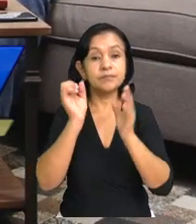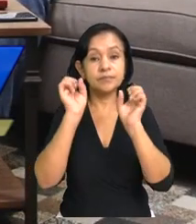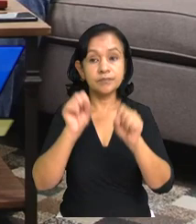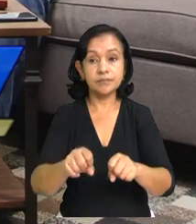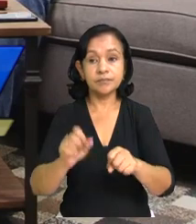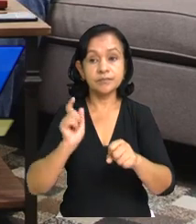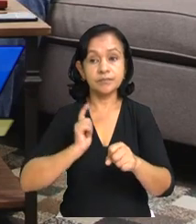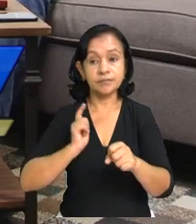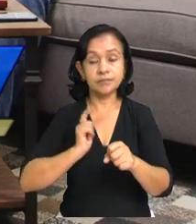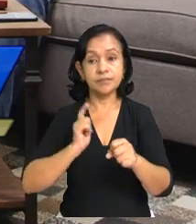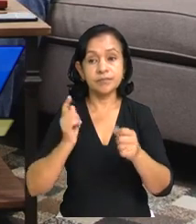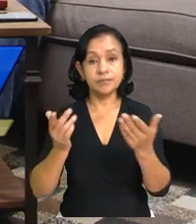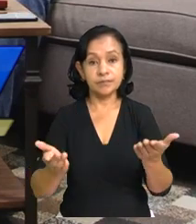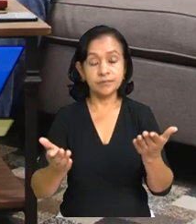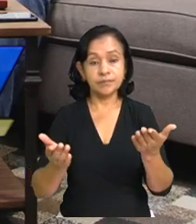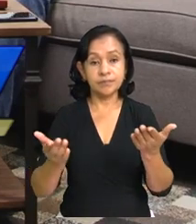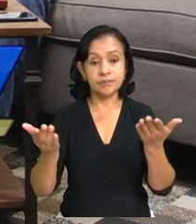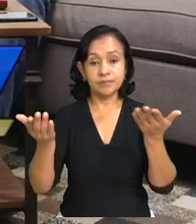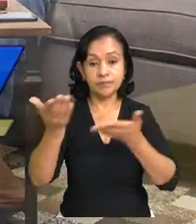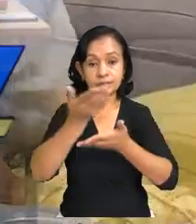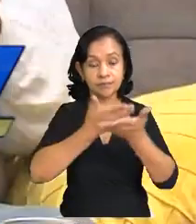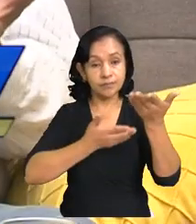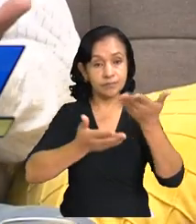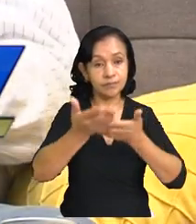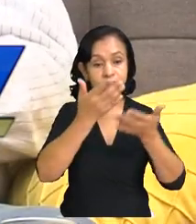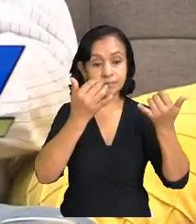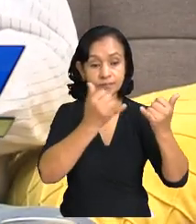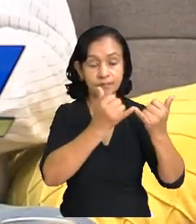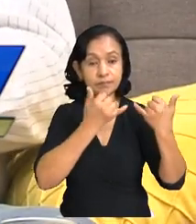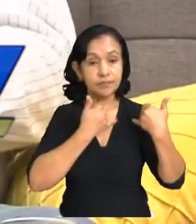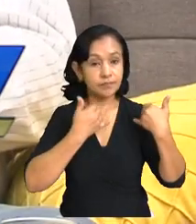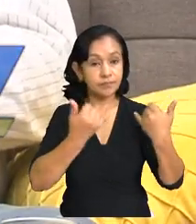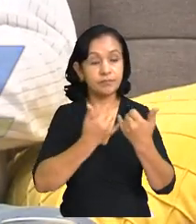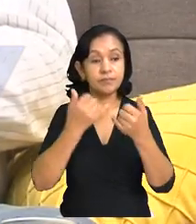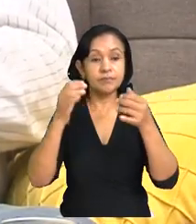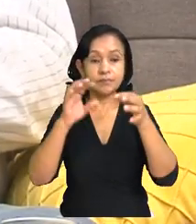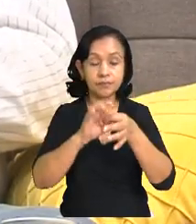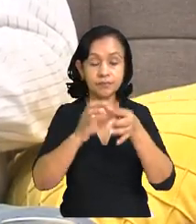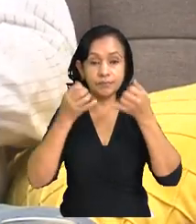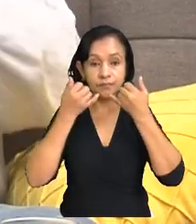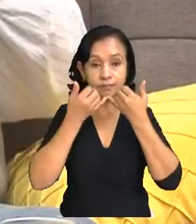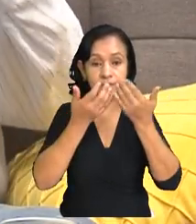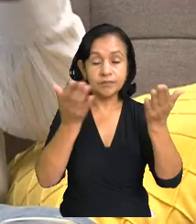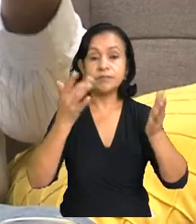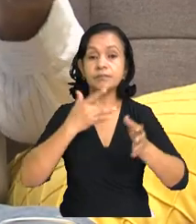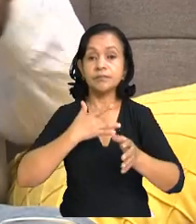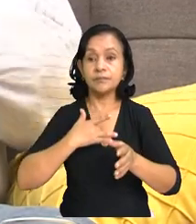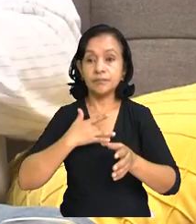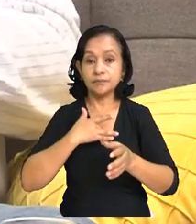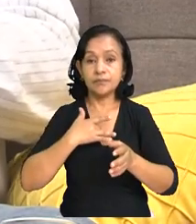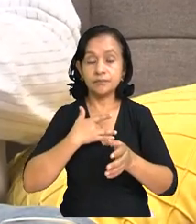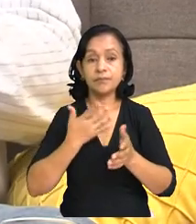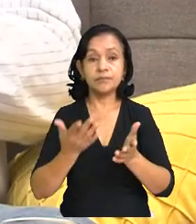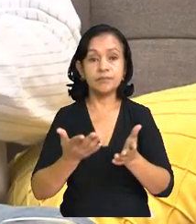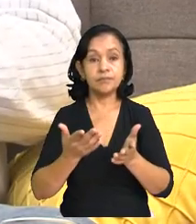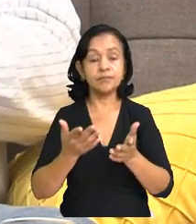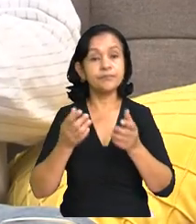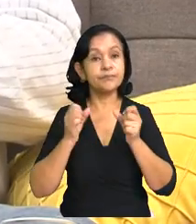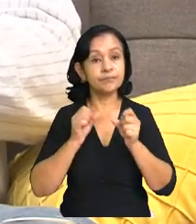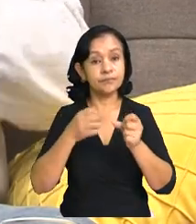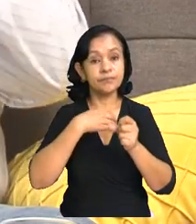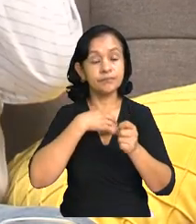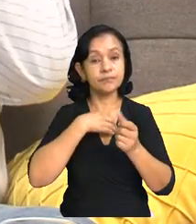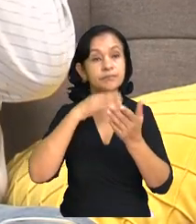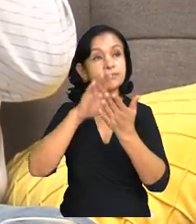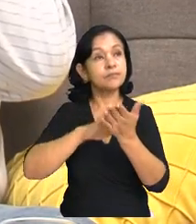en primer lugar, compartiendo entre instituciones hermanas la información que necesitamos para llevar adelante nuestros propios